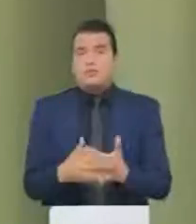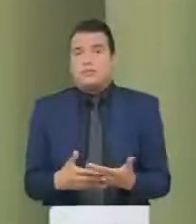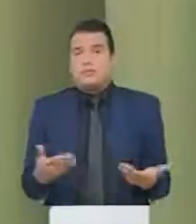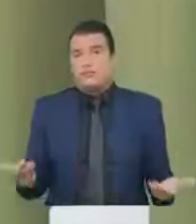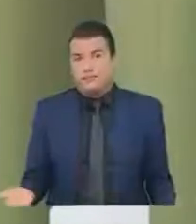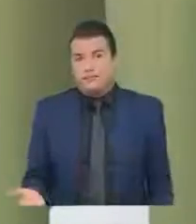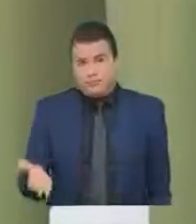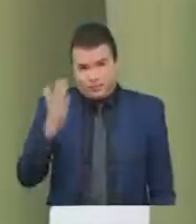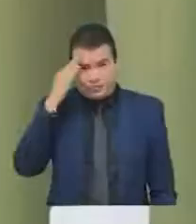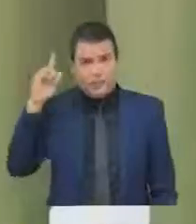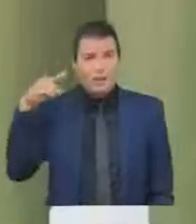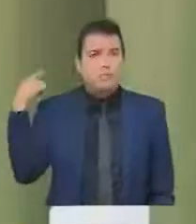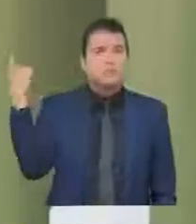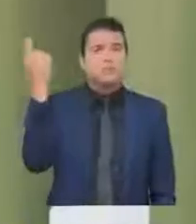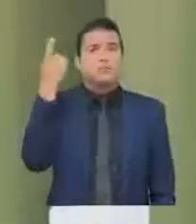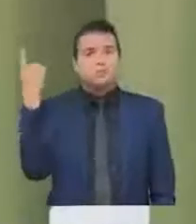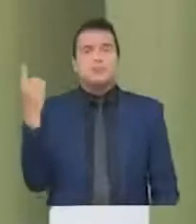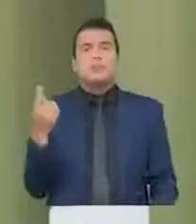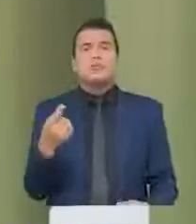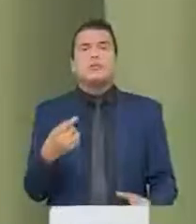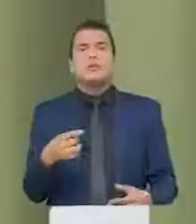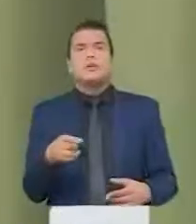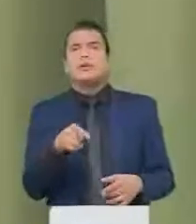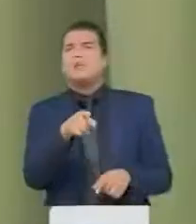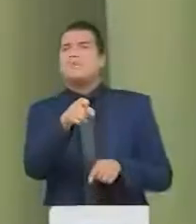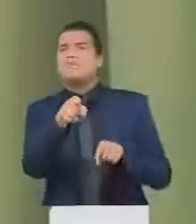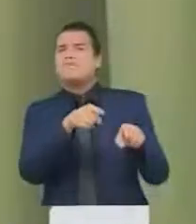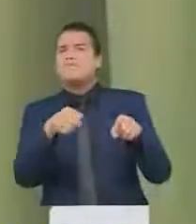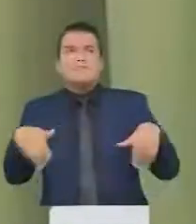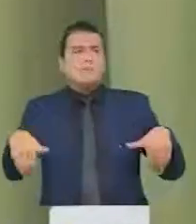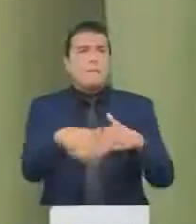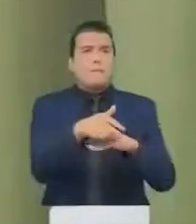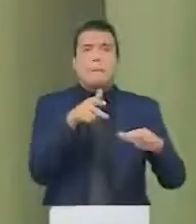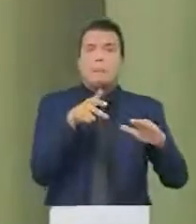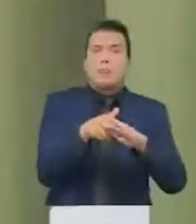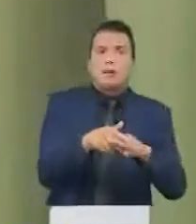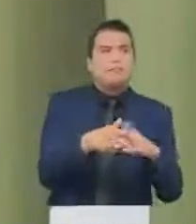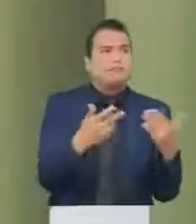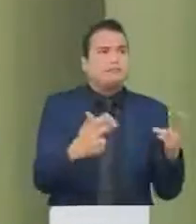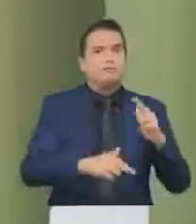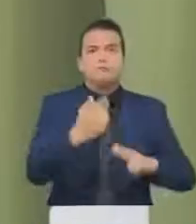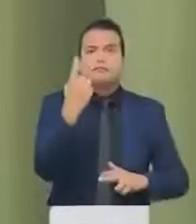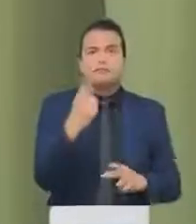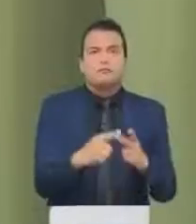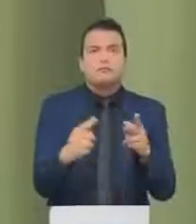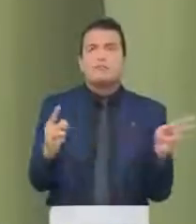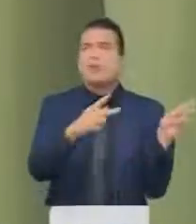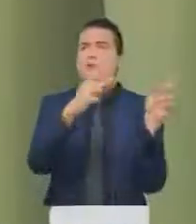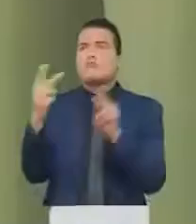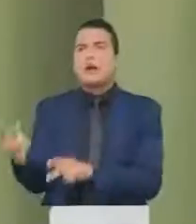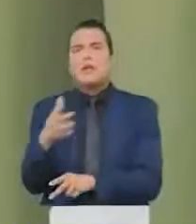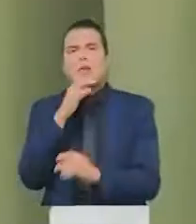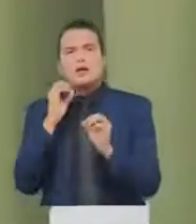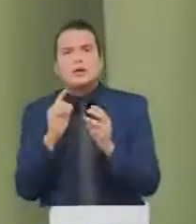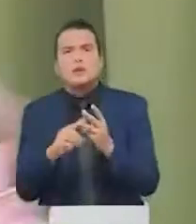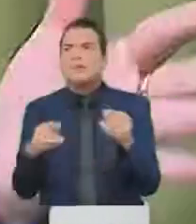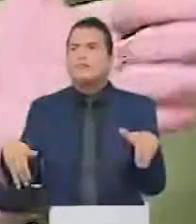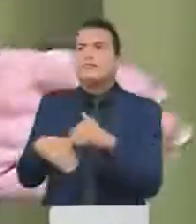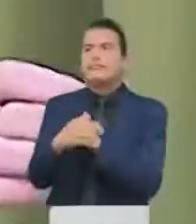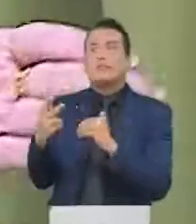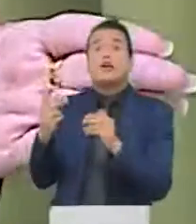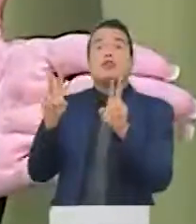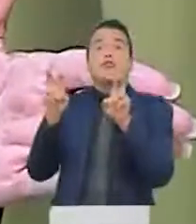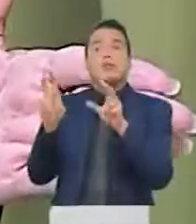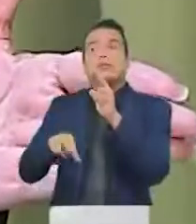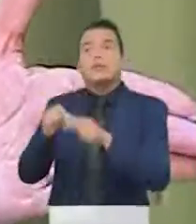colombia digo yo andando colombia bien sin terminar puentes que nunca se hicieron vías que me presentaban una región y miré